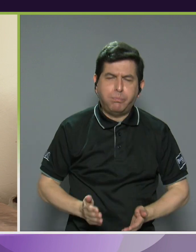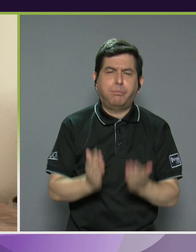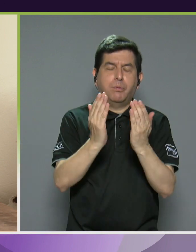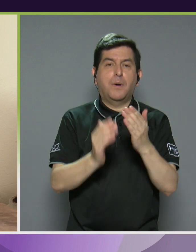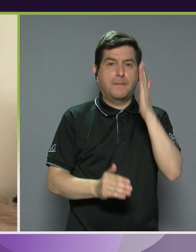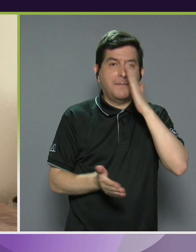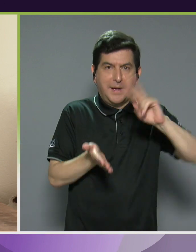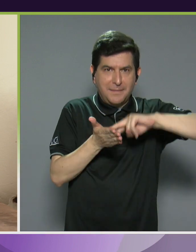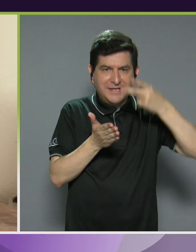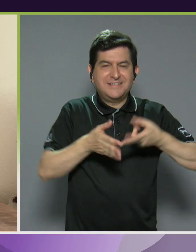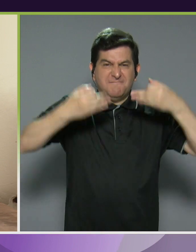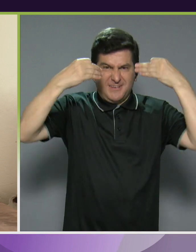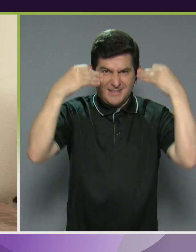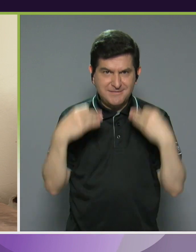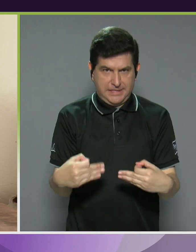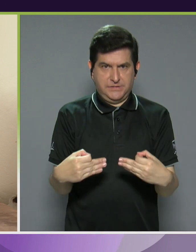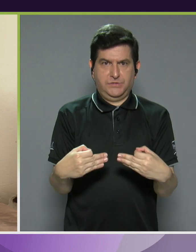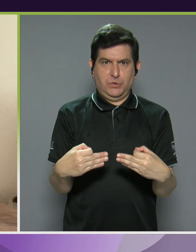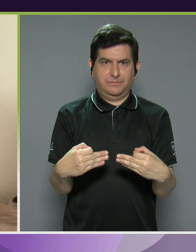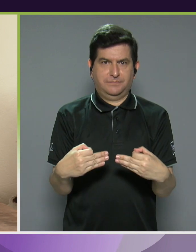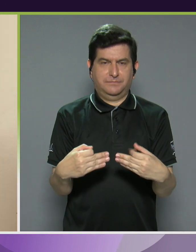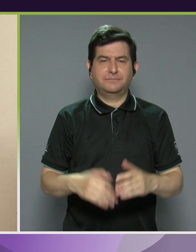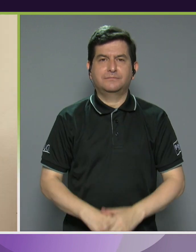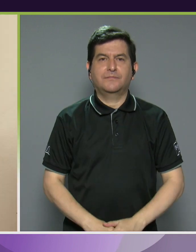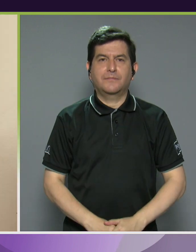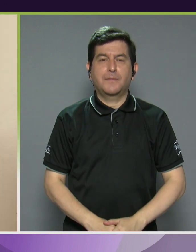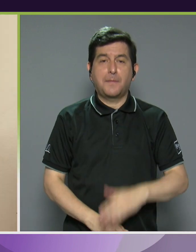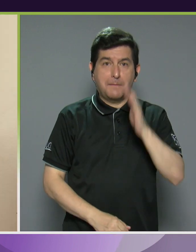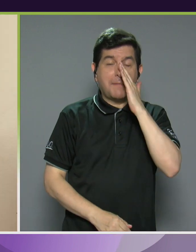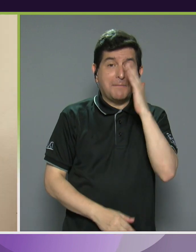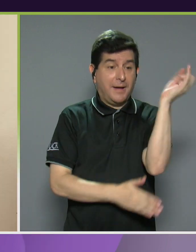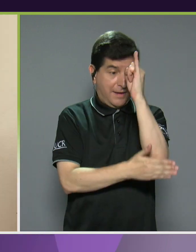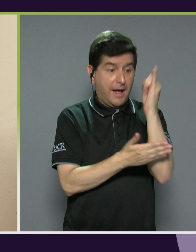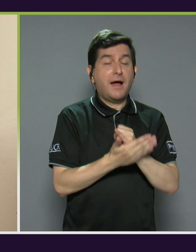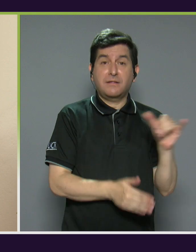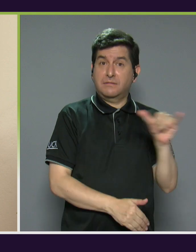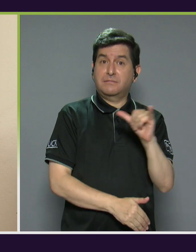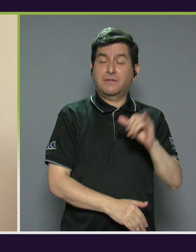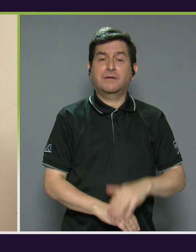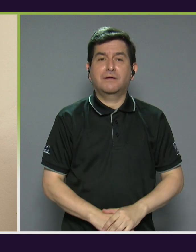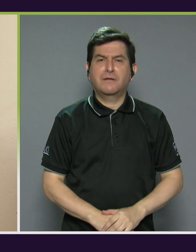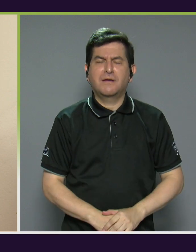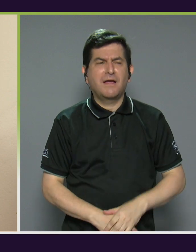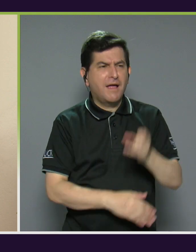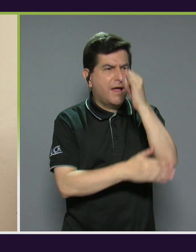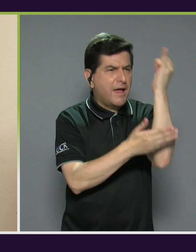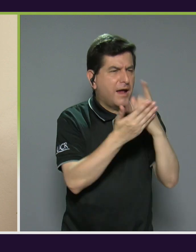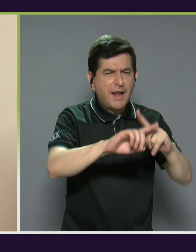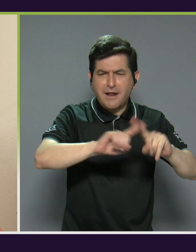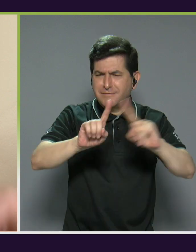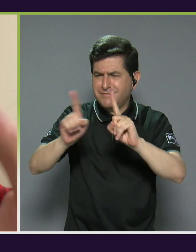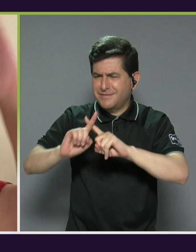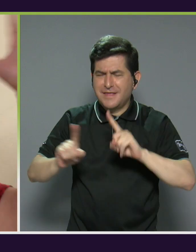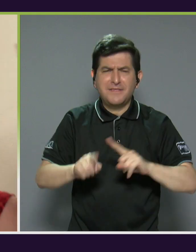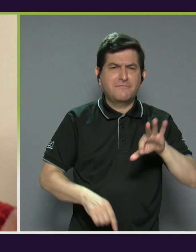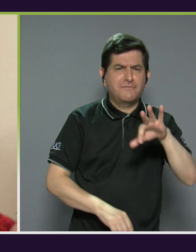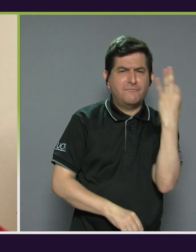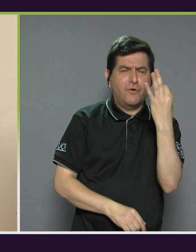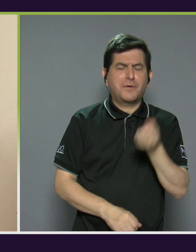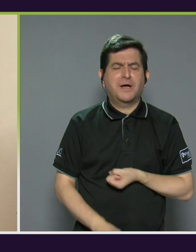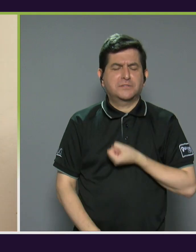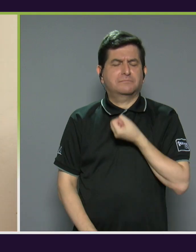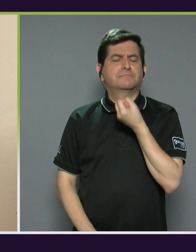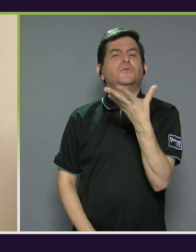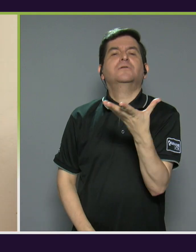procrear. Ser mamá es una decisión. Y ser mamá es un arte. Y en el arte hay diversidad